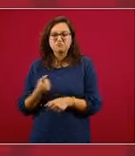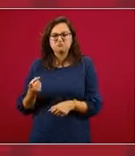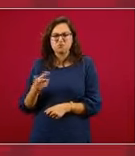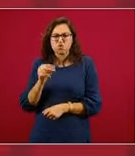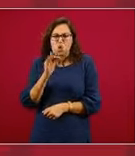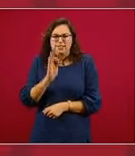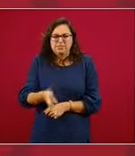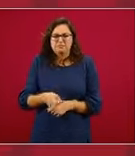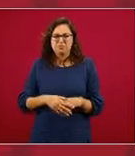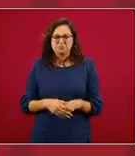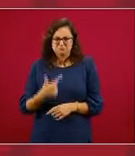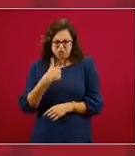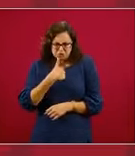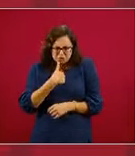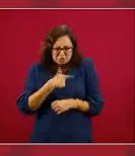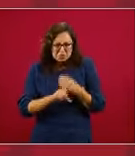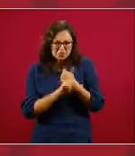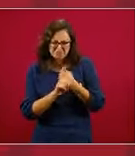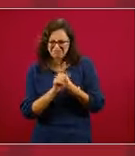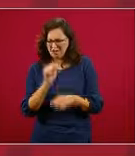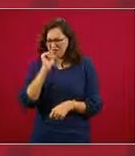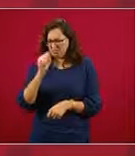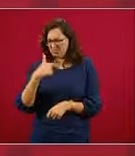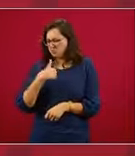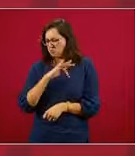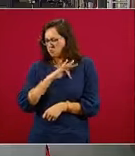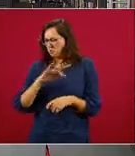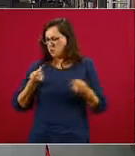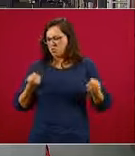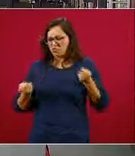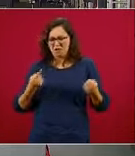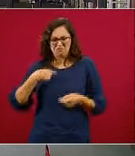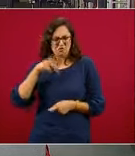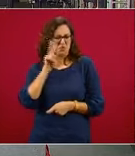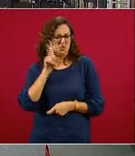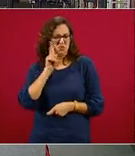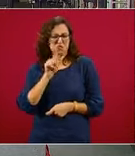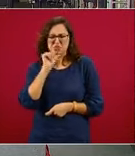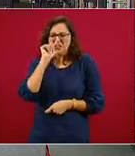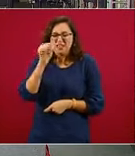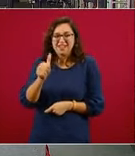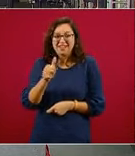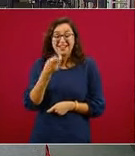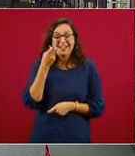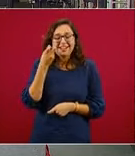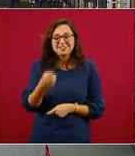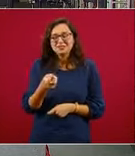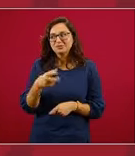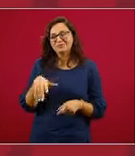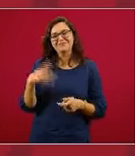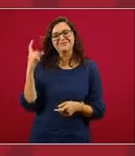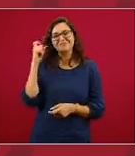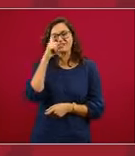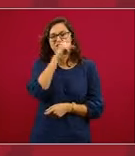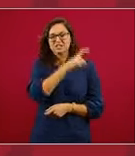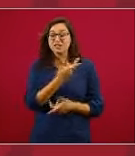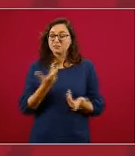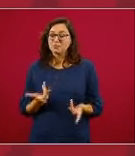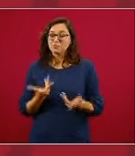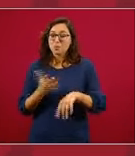negación. El decir, yo no tengo problema, yo controlo, esto no me va a pasar a mí. Entonces sí creo que es muy importante el poder